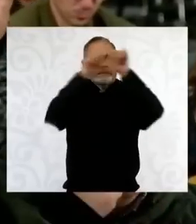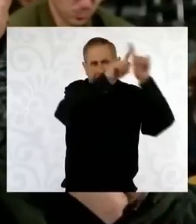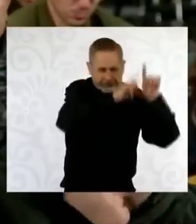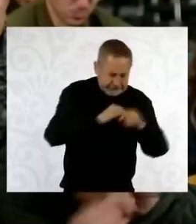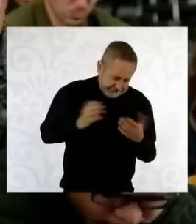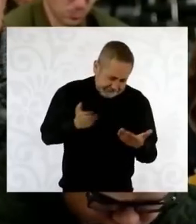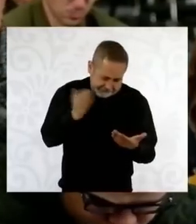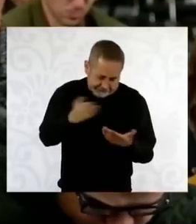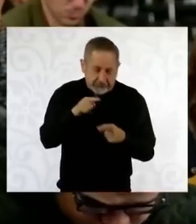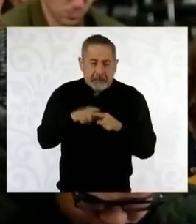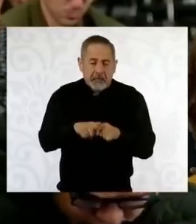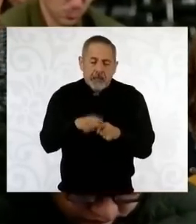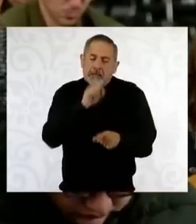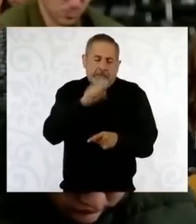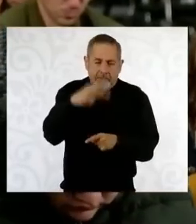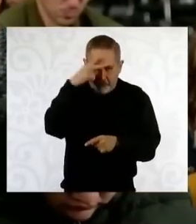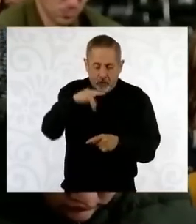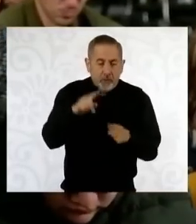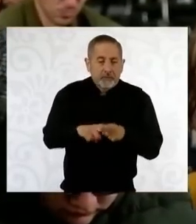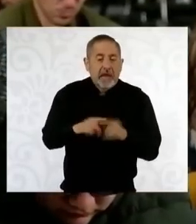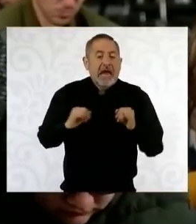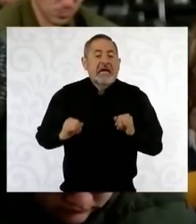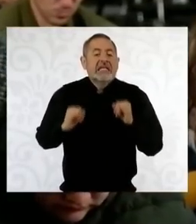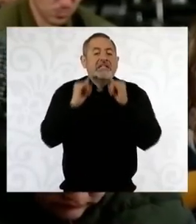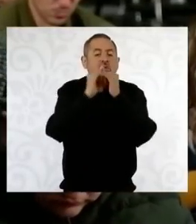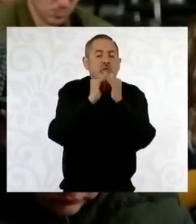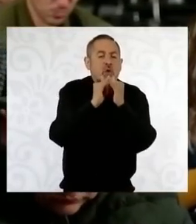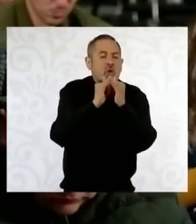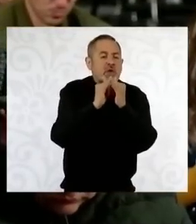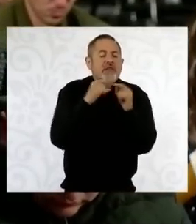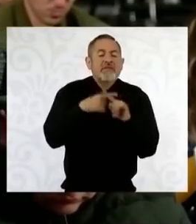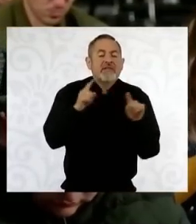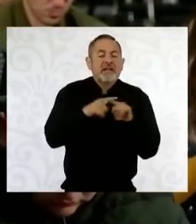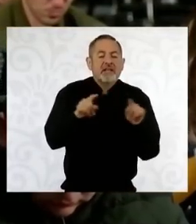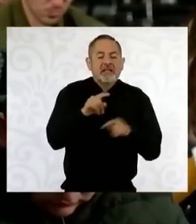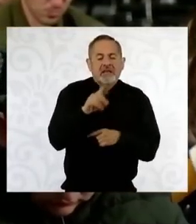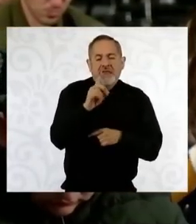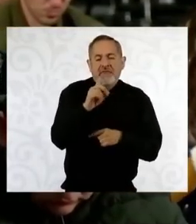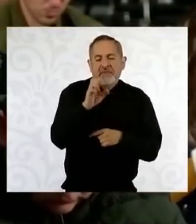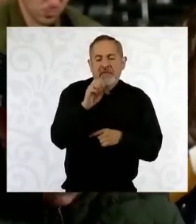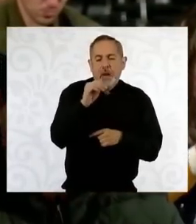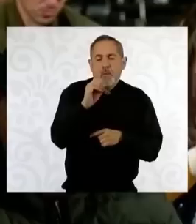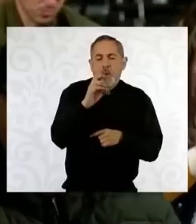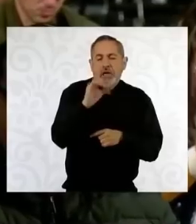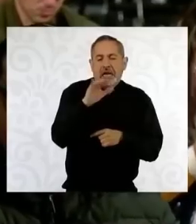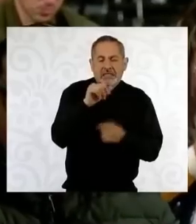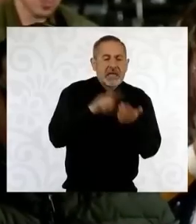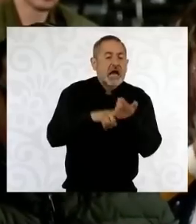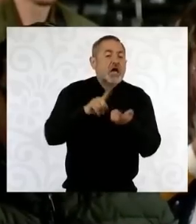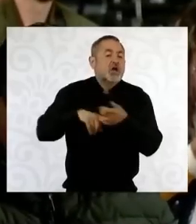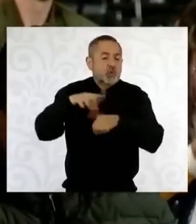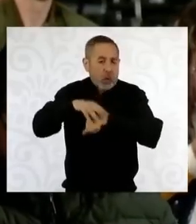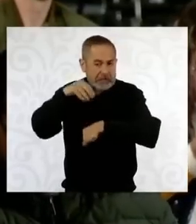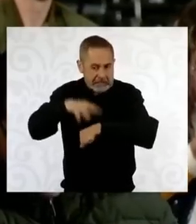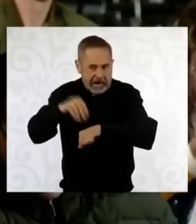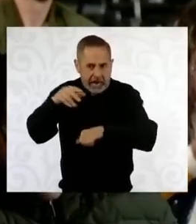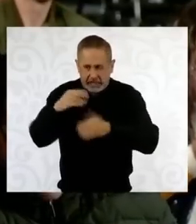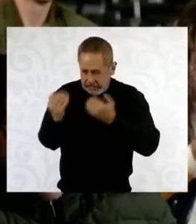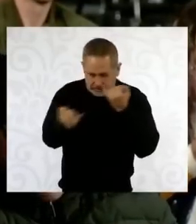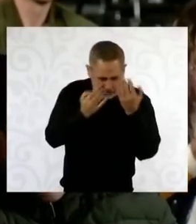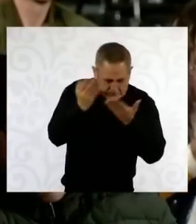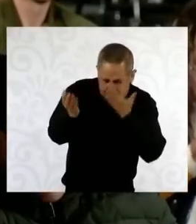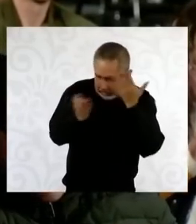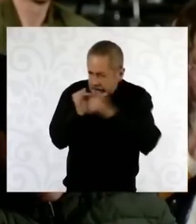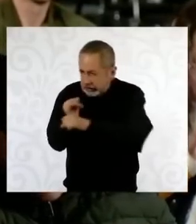supuesto, México. Es del Instituto de Variedades de la Democracia, es de una universidad de Suecia, en donde participan también expertos de todo el mundo para ver los